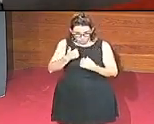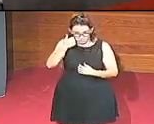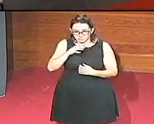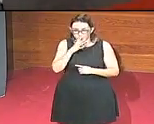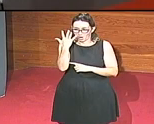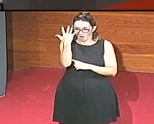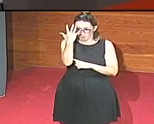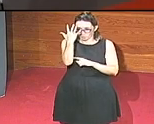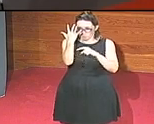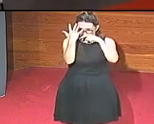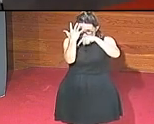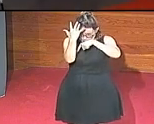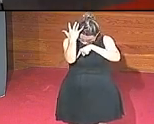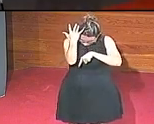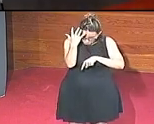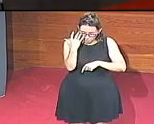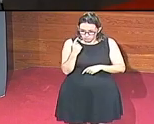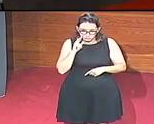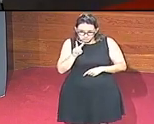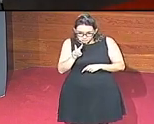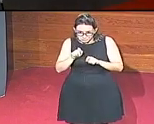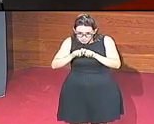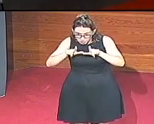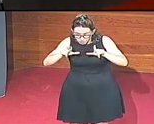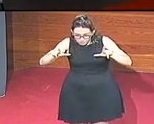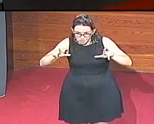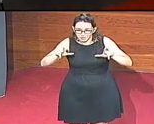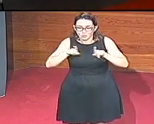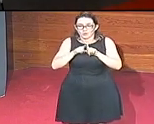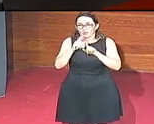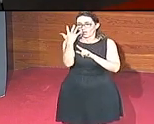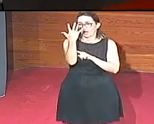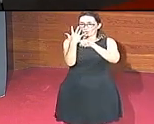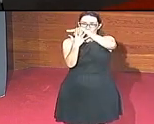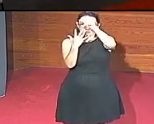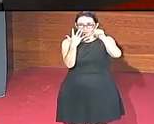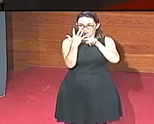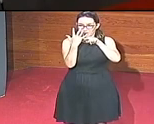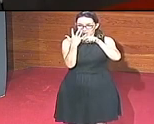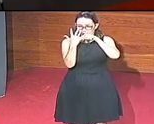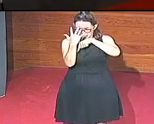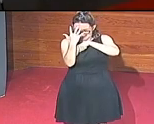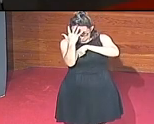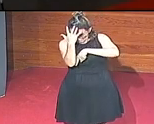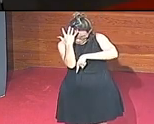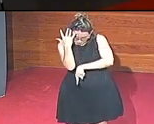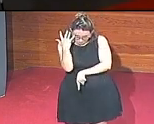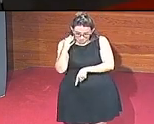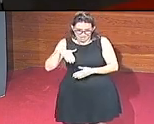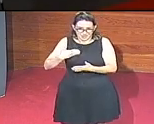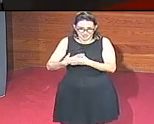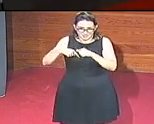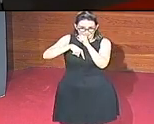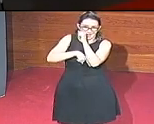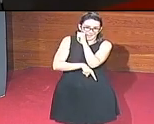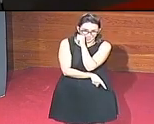largo que bajas hasta las raíces no entres piensas en ese concepto no os voy a contar desde la copa del árbol hasta como bajas a la raíz y es como otra